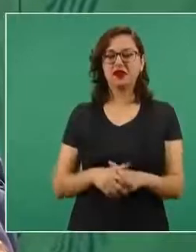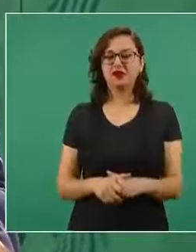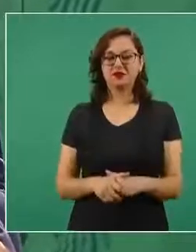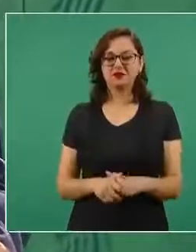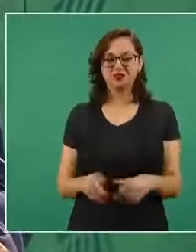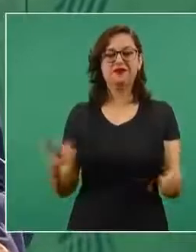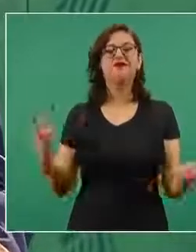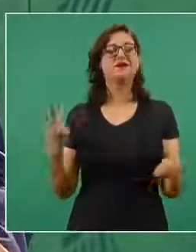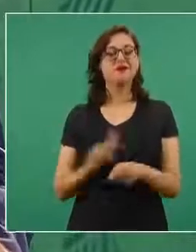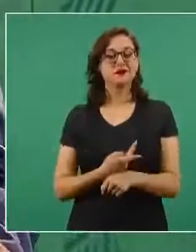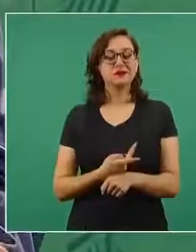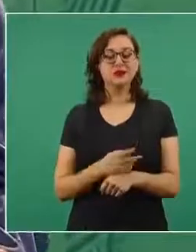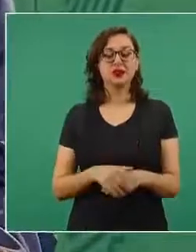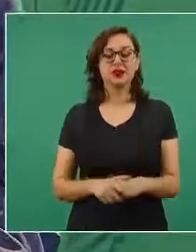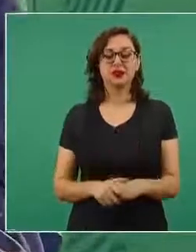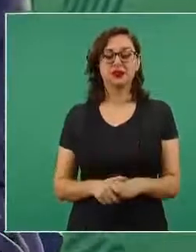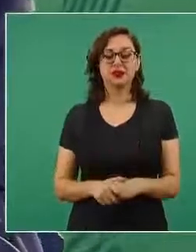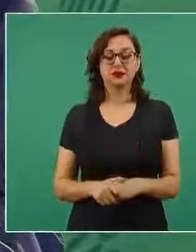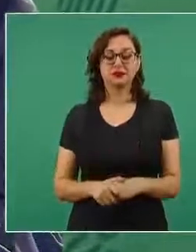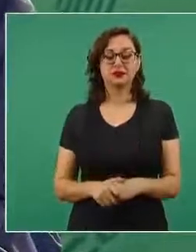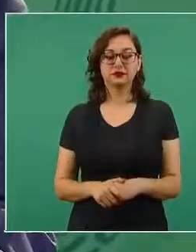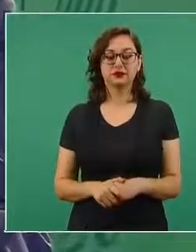que en una sesión